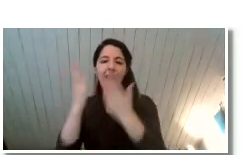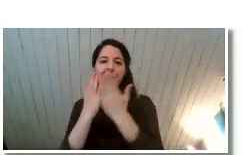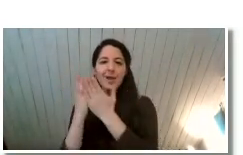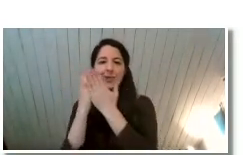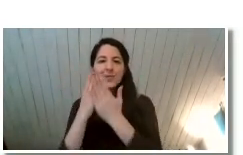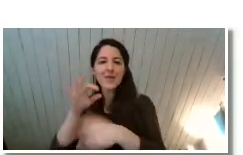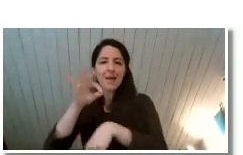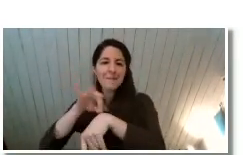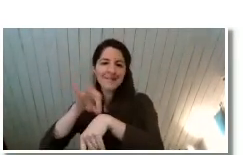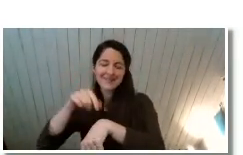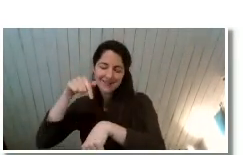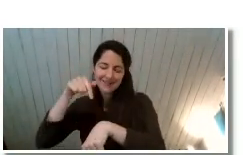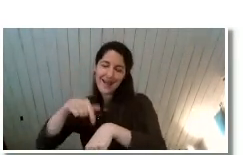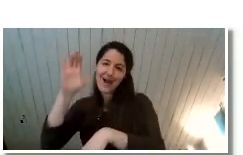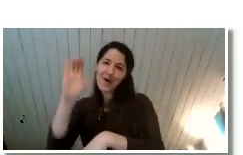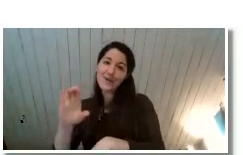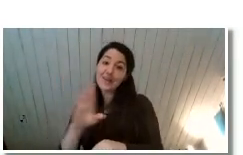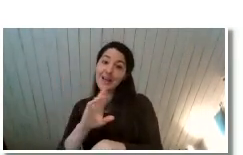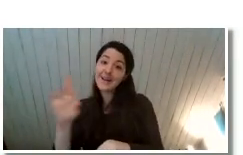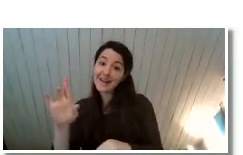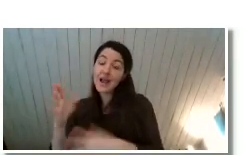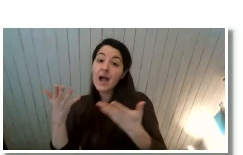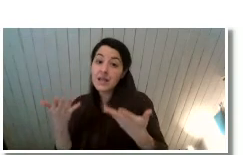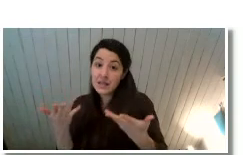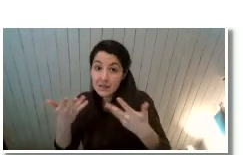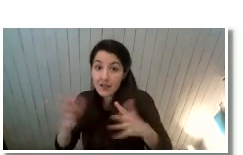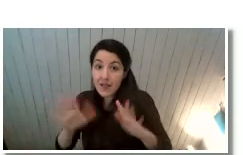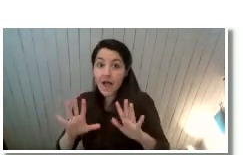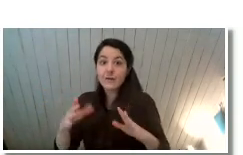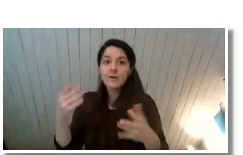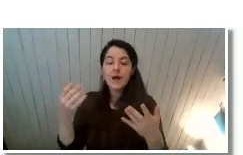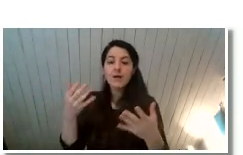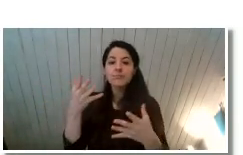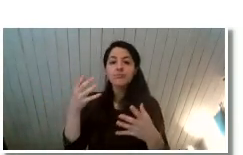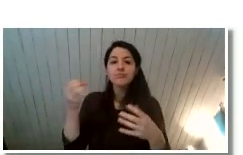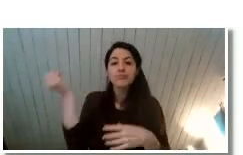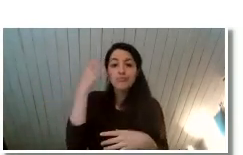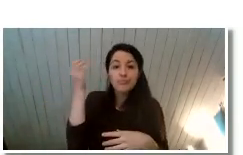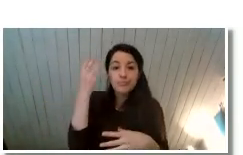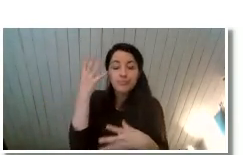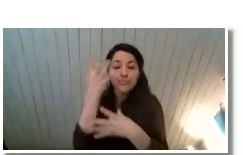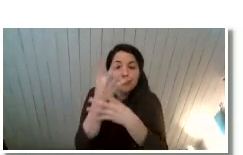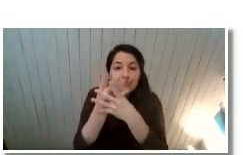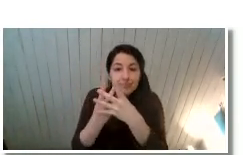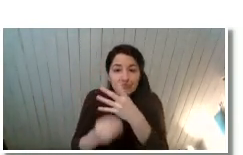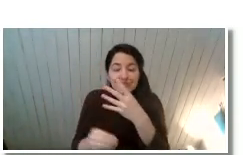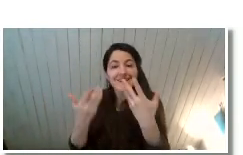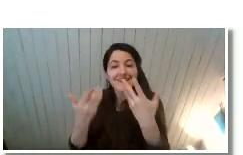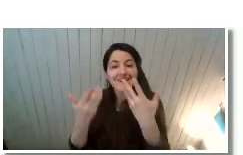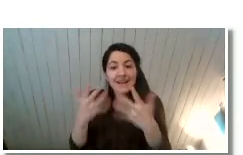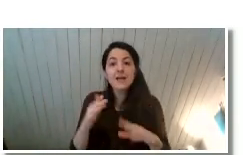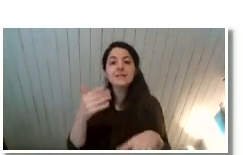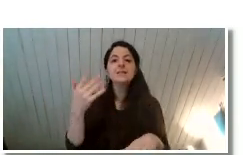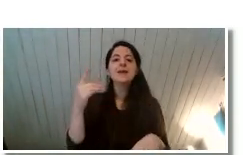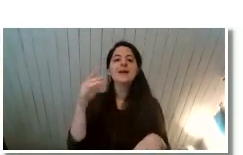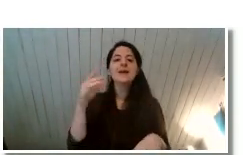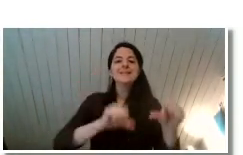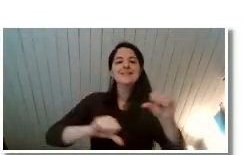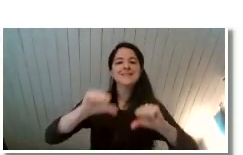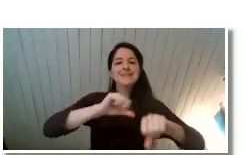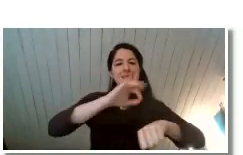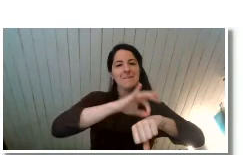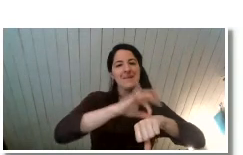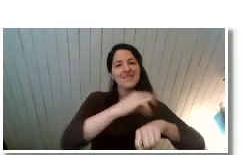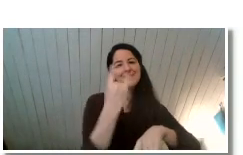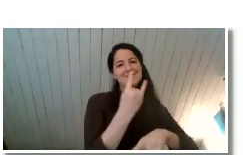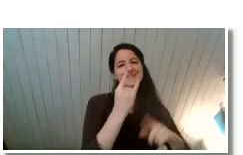estoy terminando mi formación en el doctorado en Ciencias Médicas de la Universidad Austral de Chile. Estoy becada